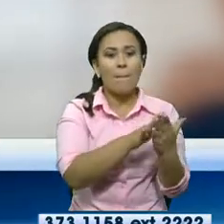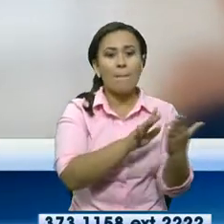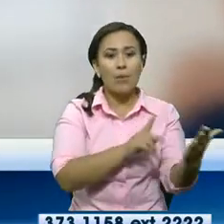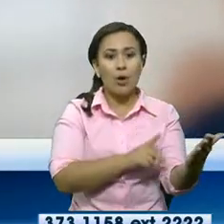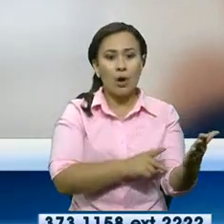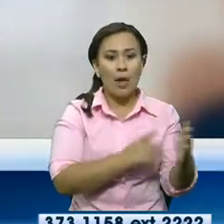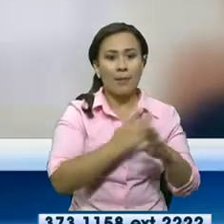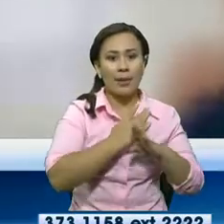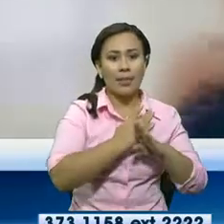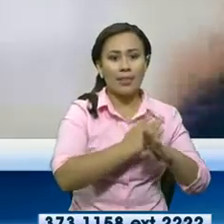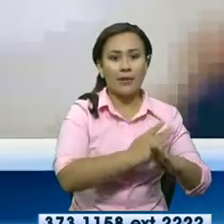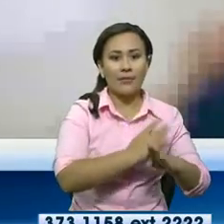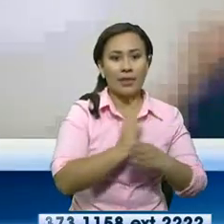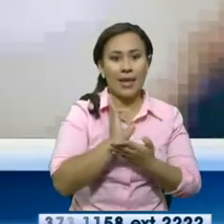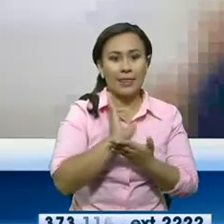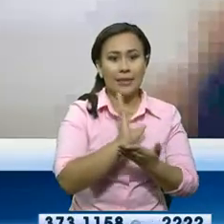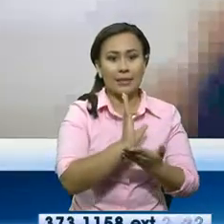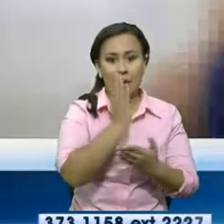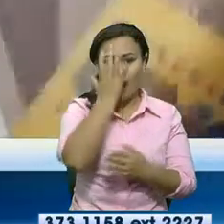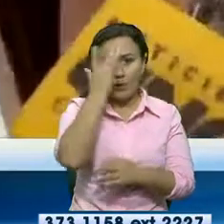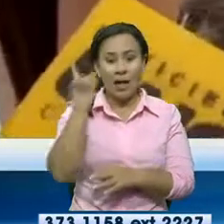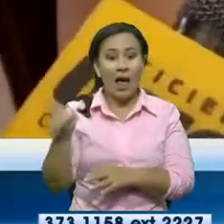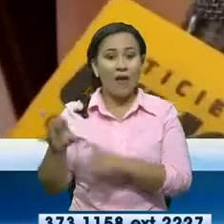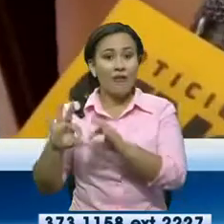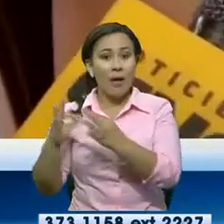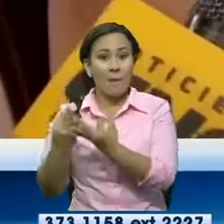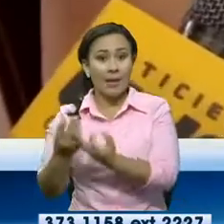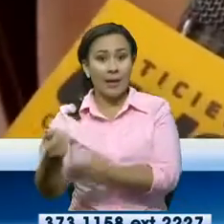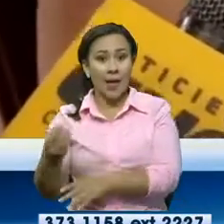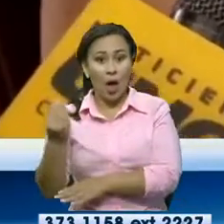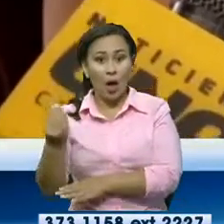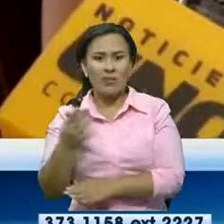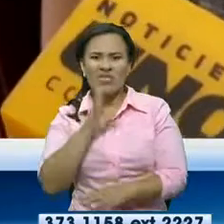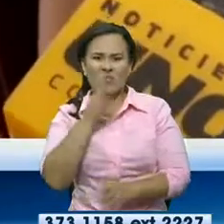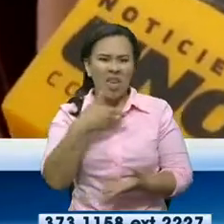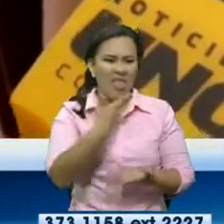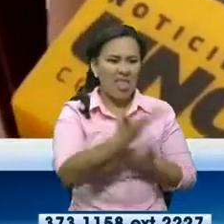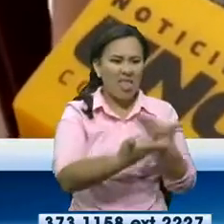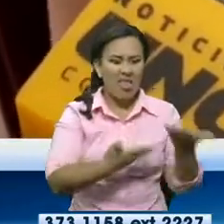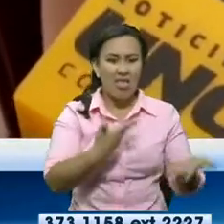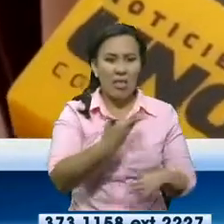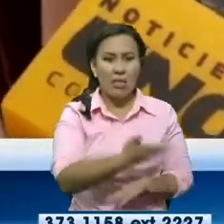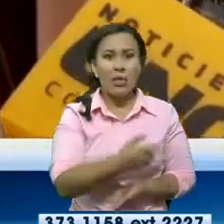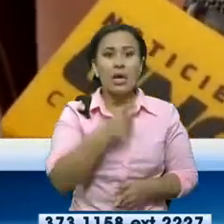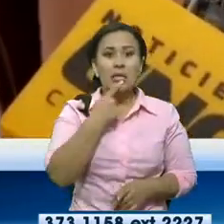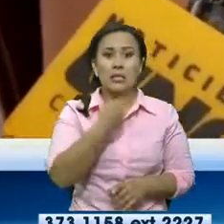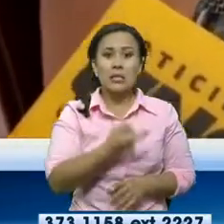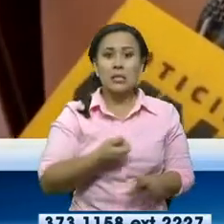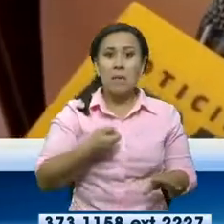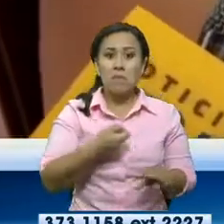de víctimas y testigos debido a las amenazas que asegura haber recibido por parte de parientes del